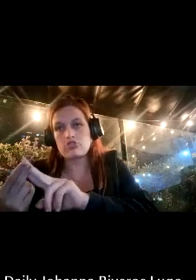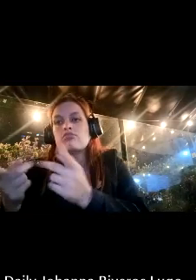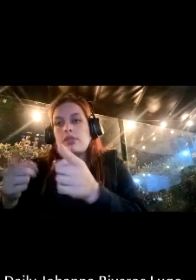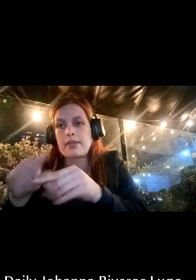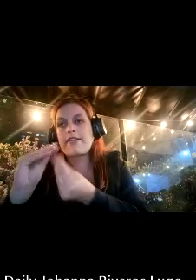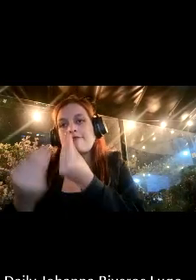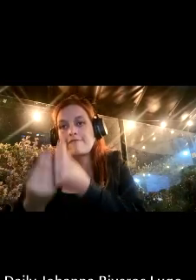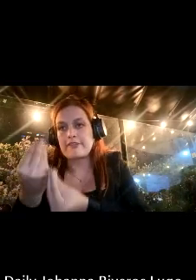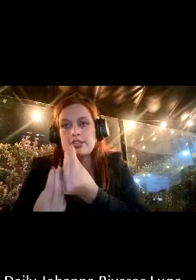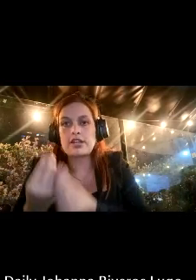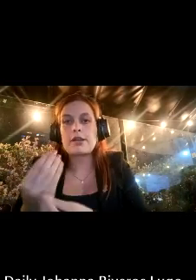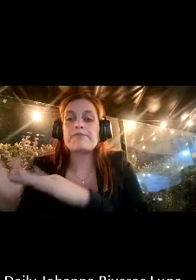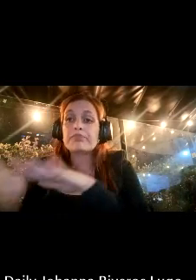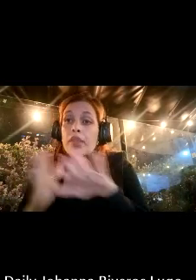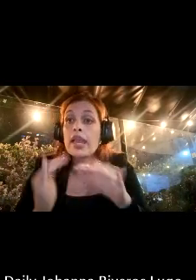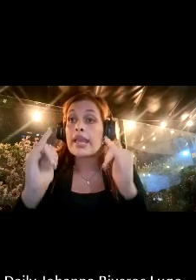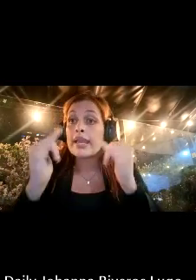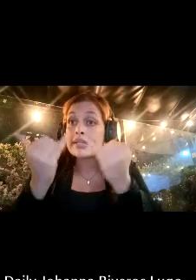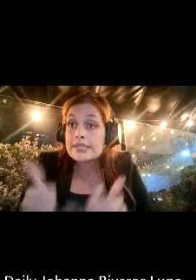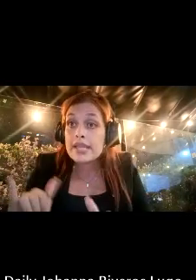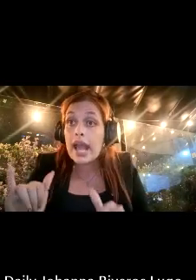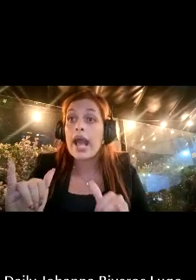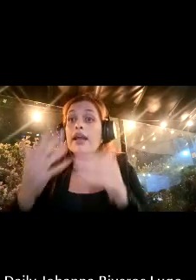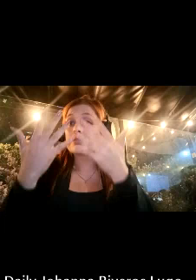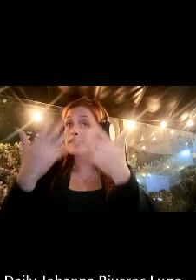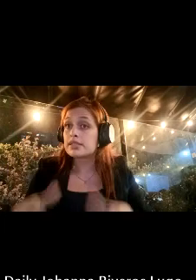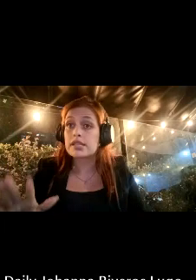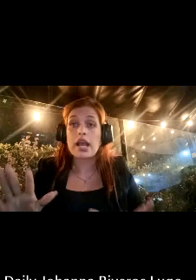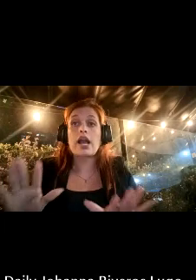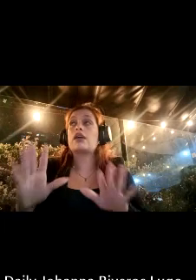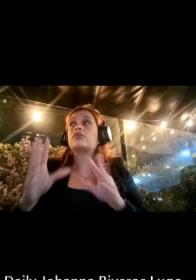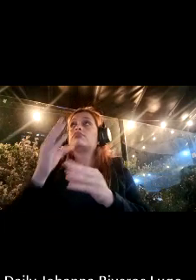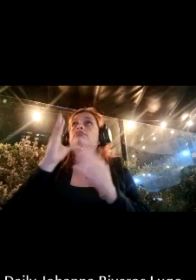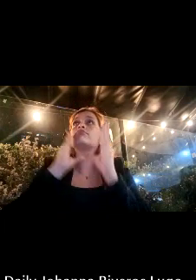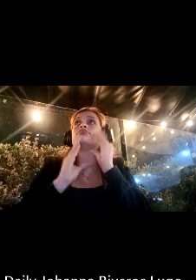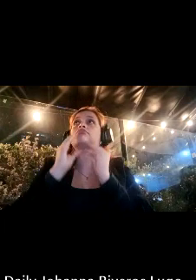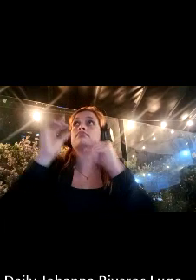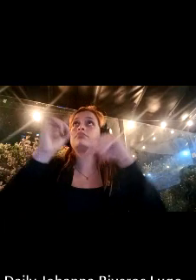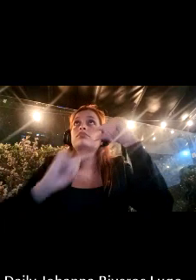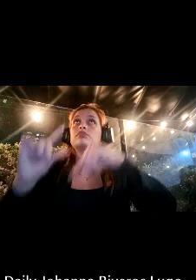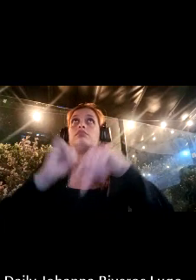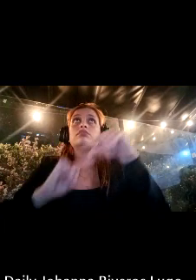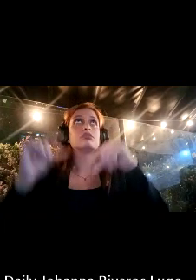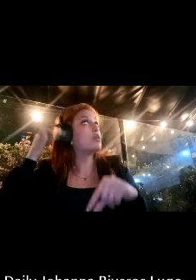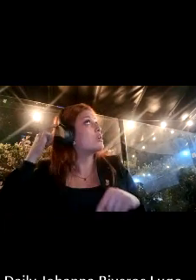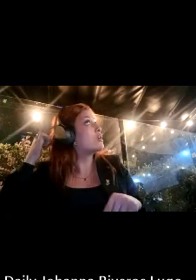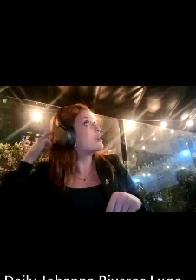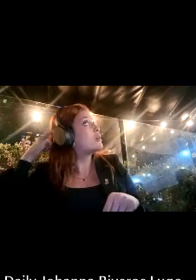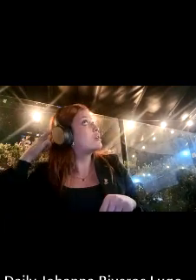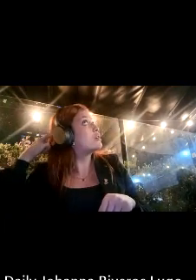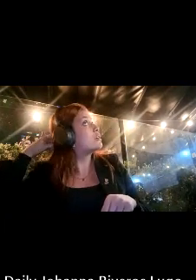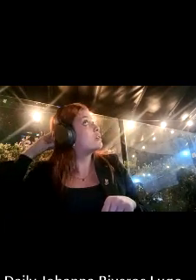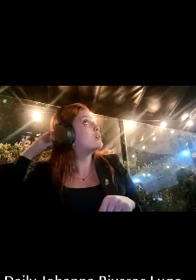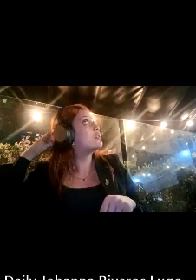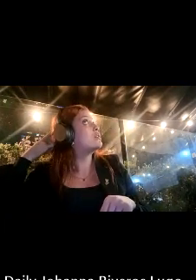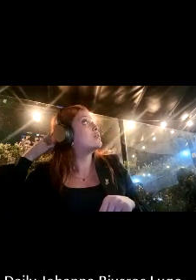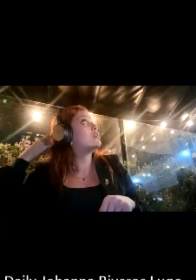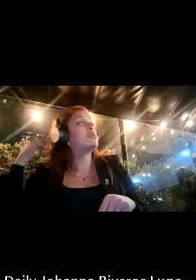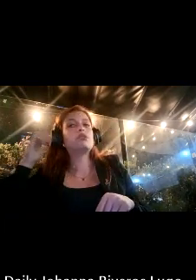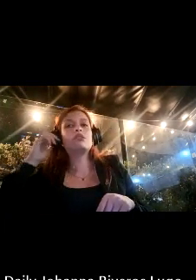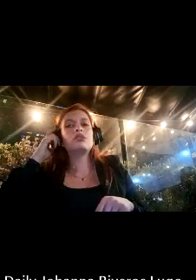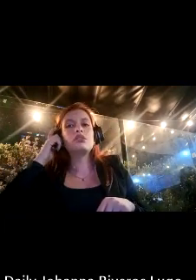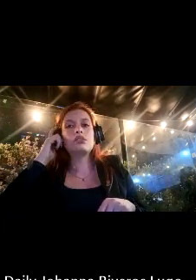experimento que queremos desarrollar, llevar a cabo, llevar a la práctica, pues pasamos al paso 2 y es el